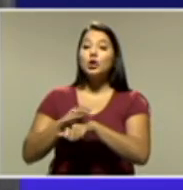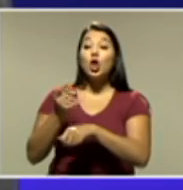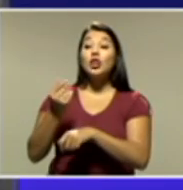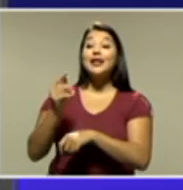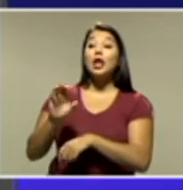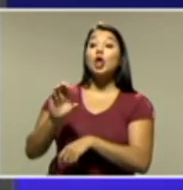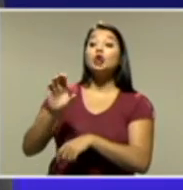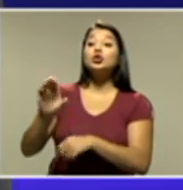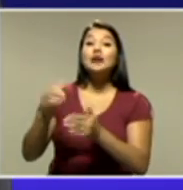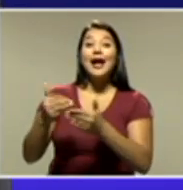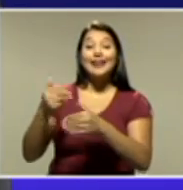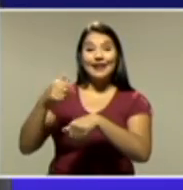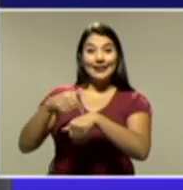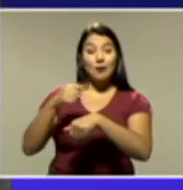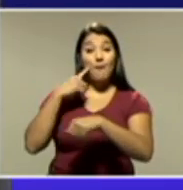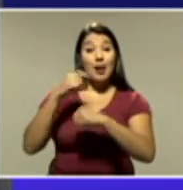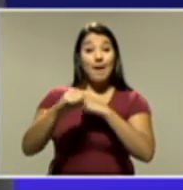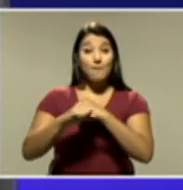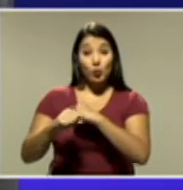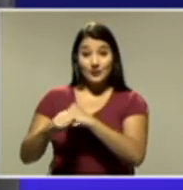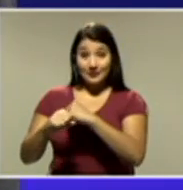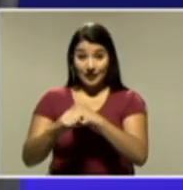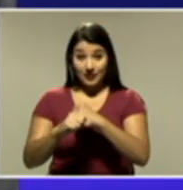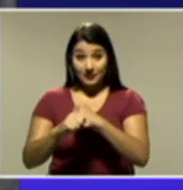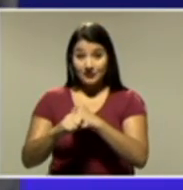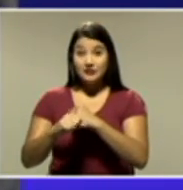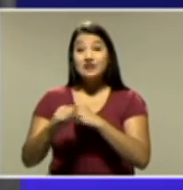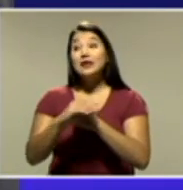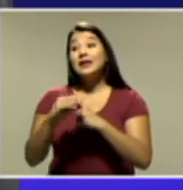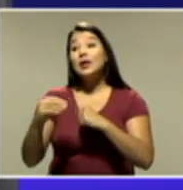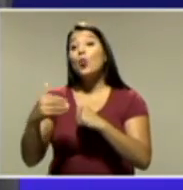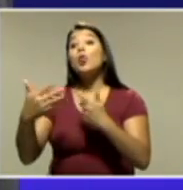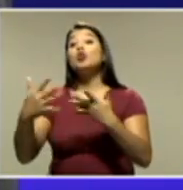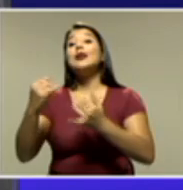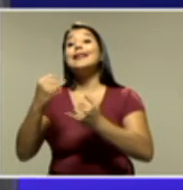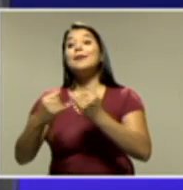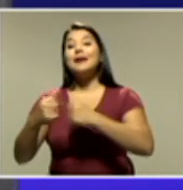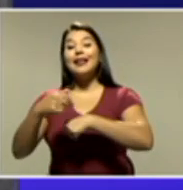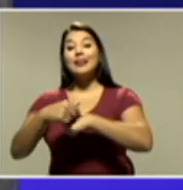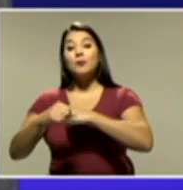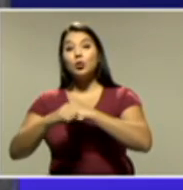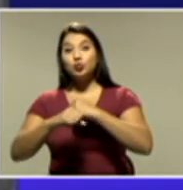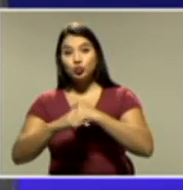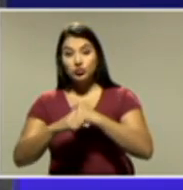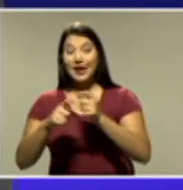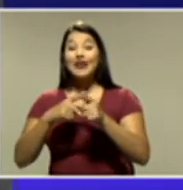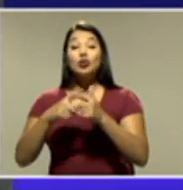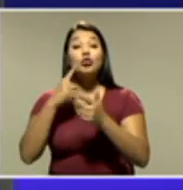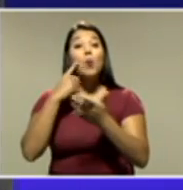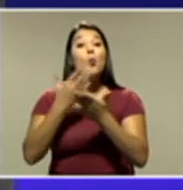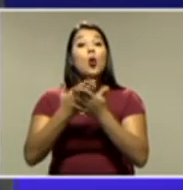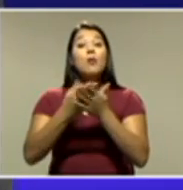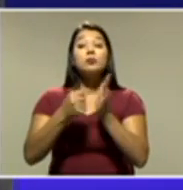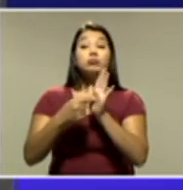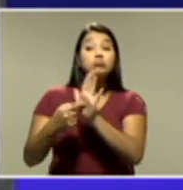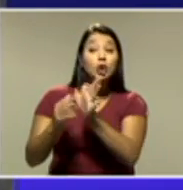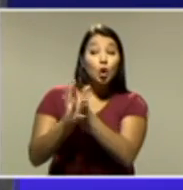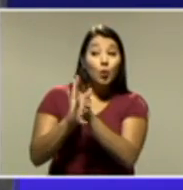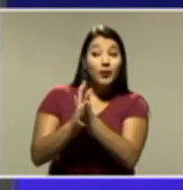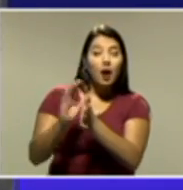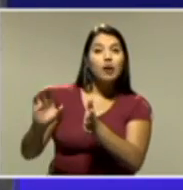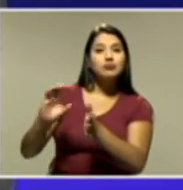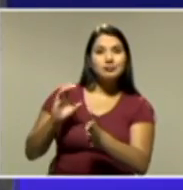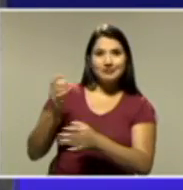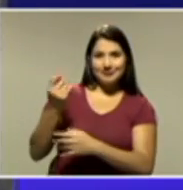además está hasta previsto en la Constitución Política. Precisamente por esa razón hemos impulsado al menos 2 proyectos de ley que, entre otras